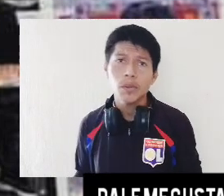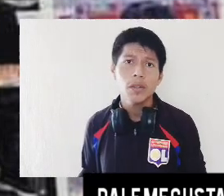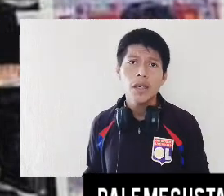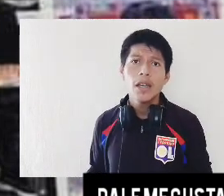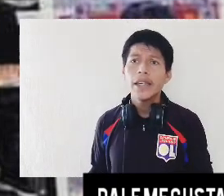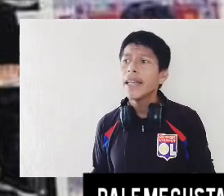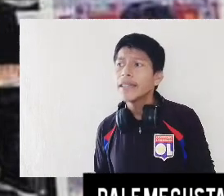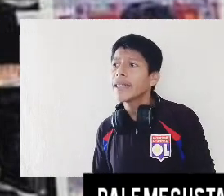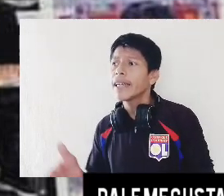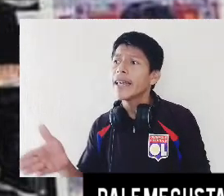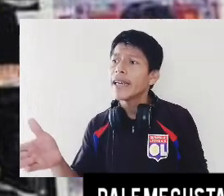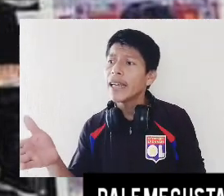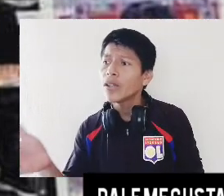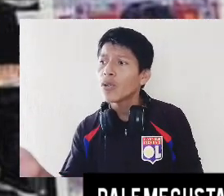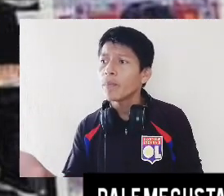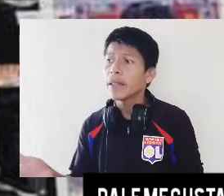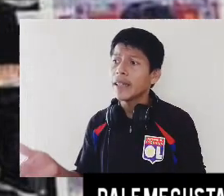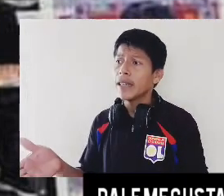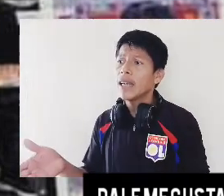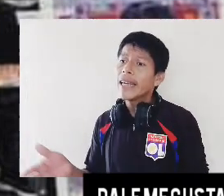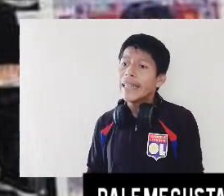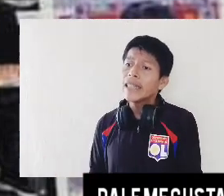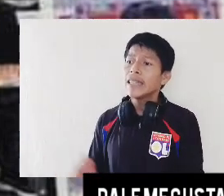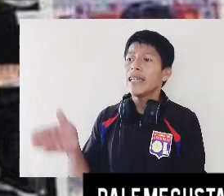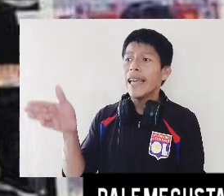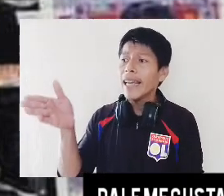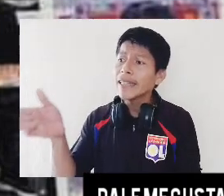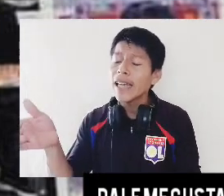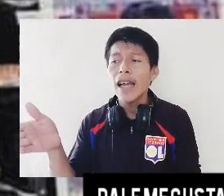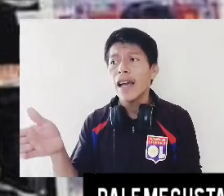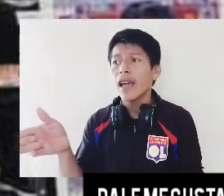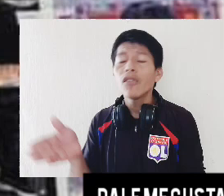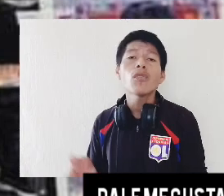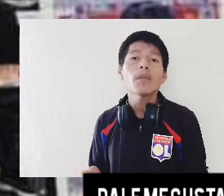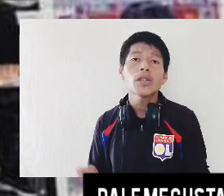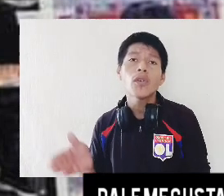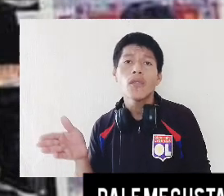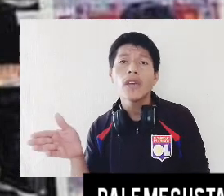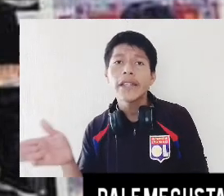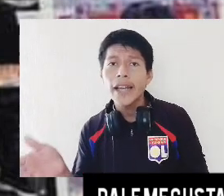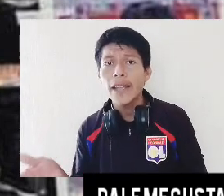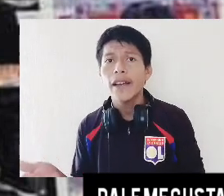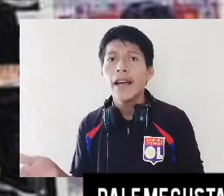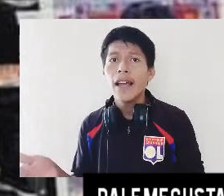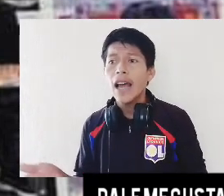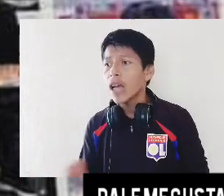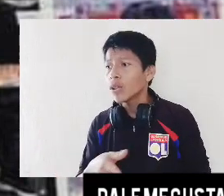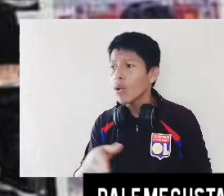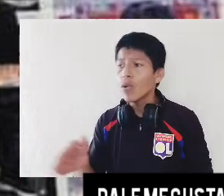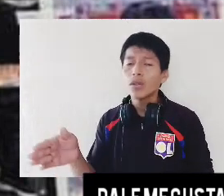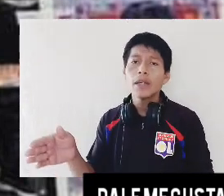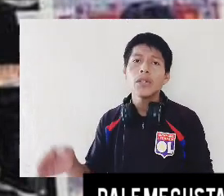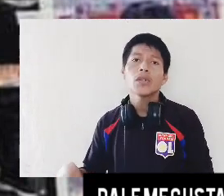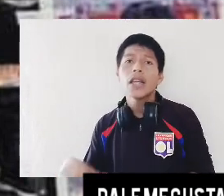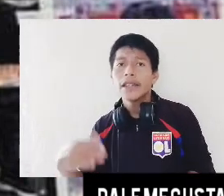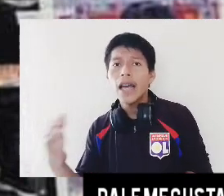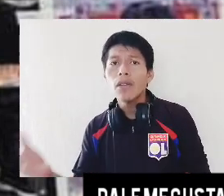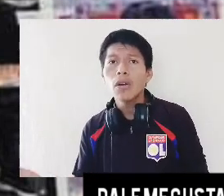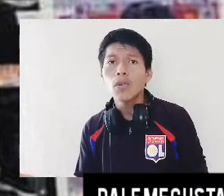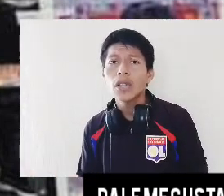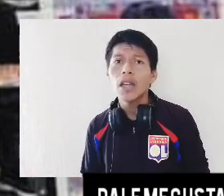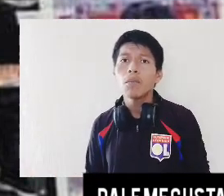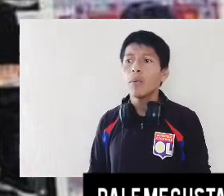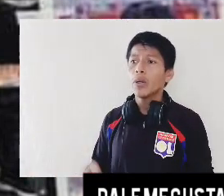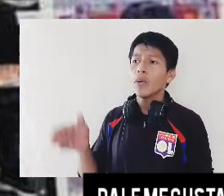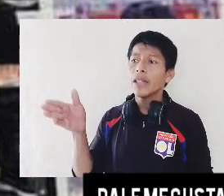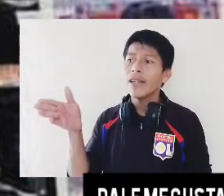decir esto? Quiere decir que quieren entorpecer. Y si esa información filtrada a todos los medios, dado